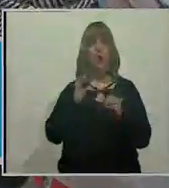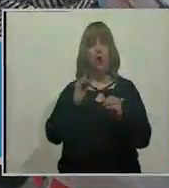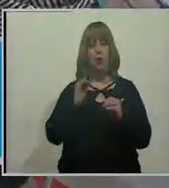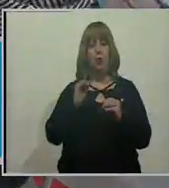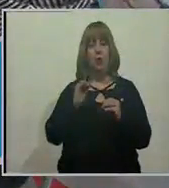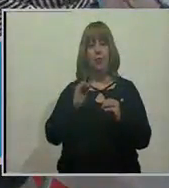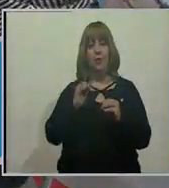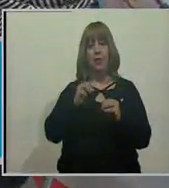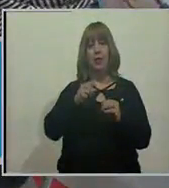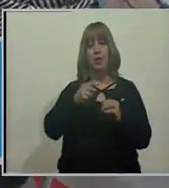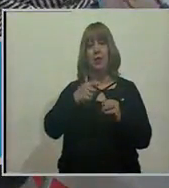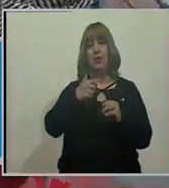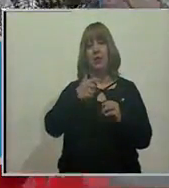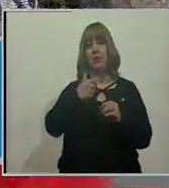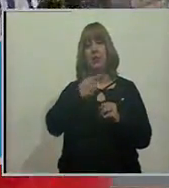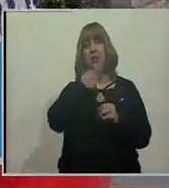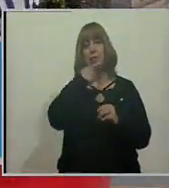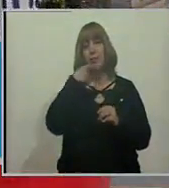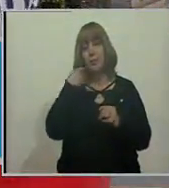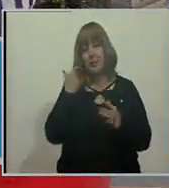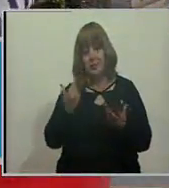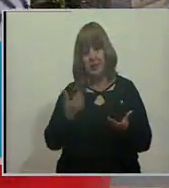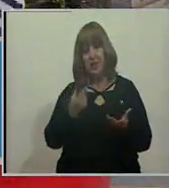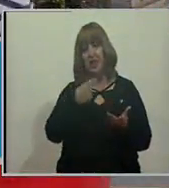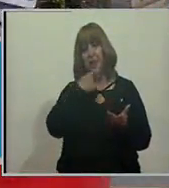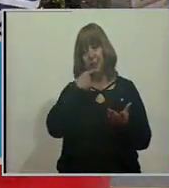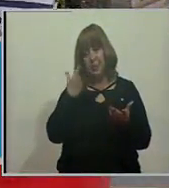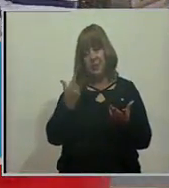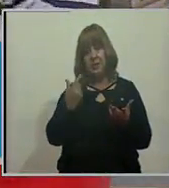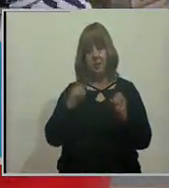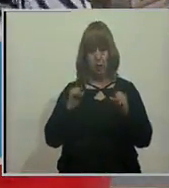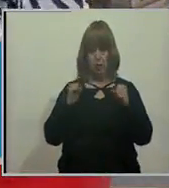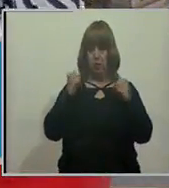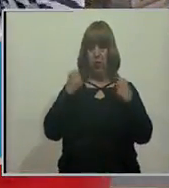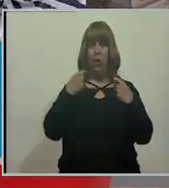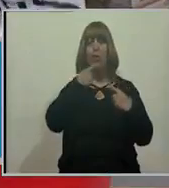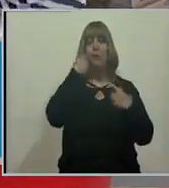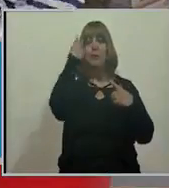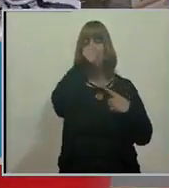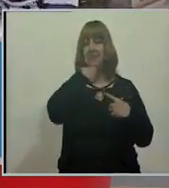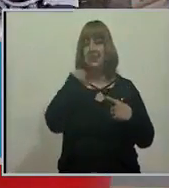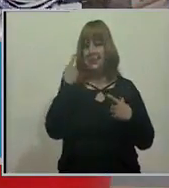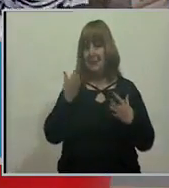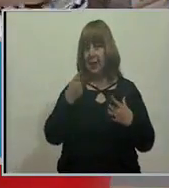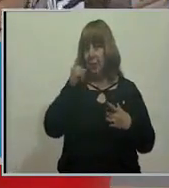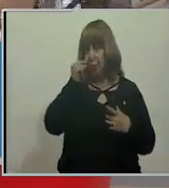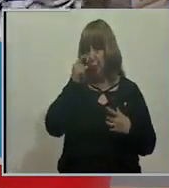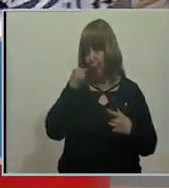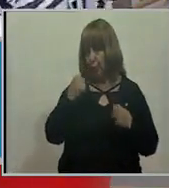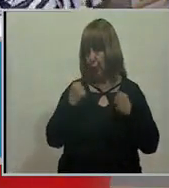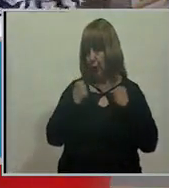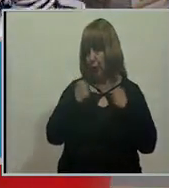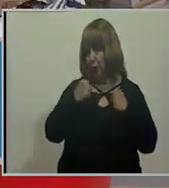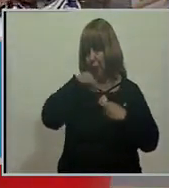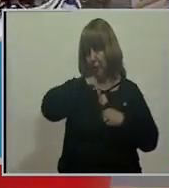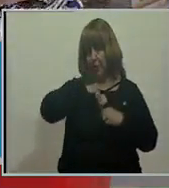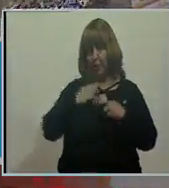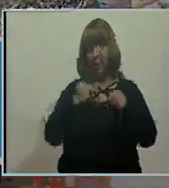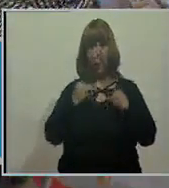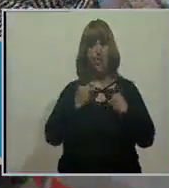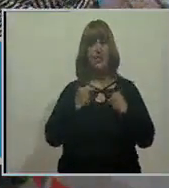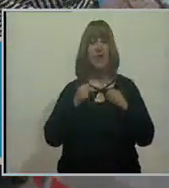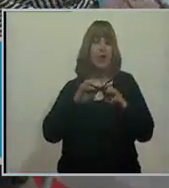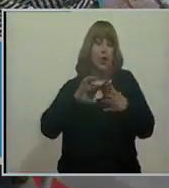sweetie. Es como muy tierna, dulce. Es claro. Y realmente políticamente debe ser muy fuerte. Es la manera